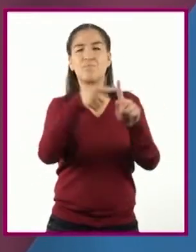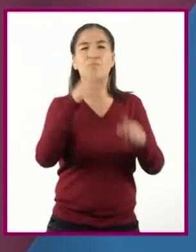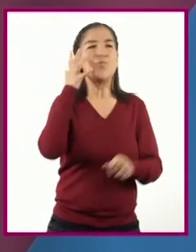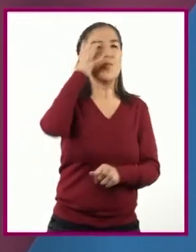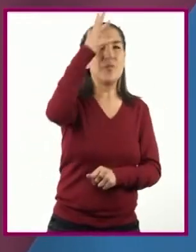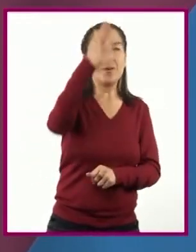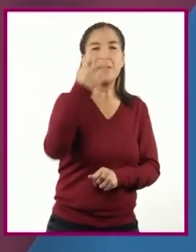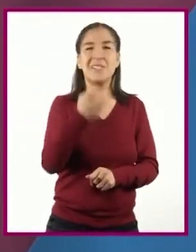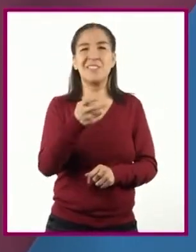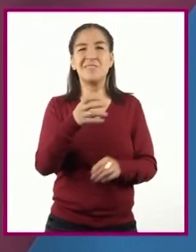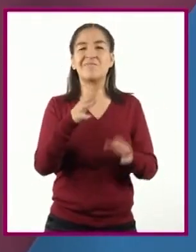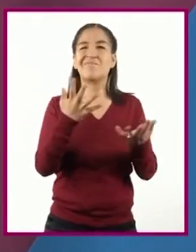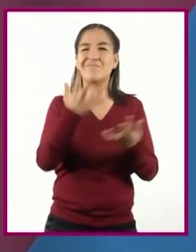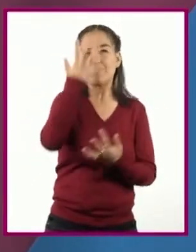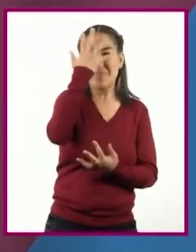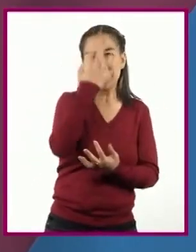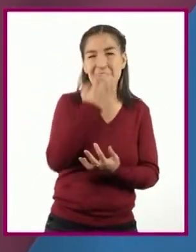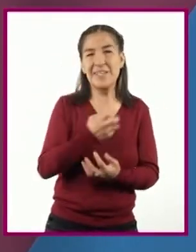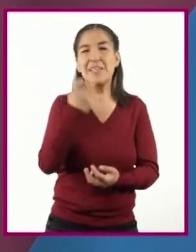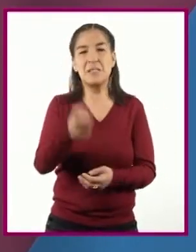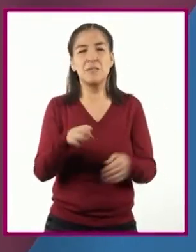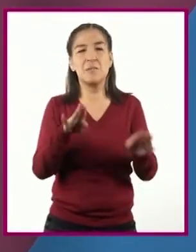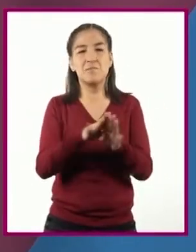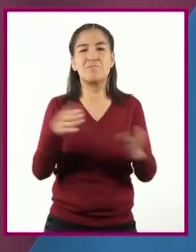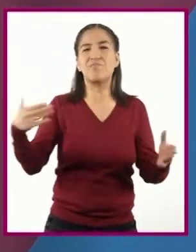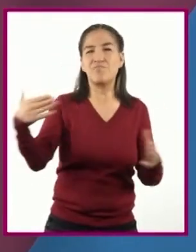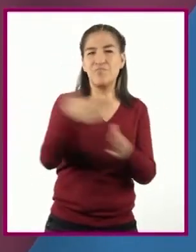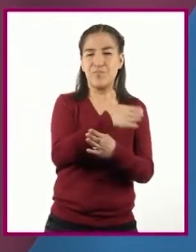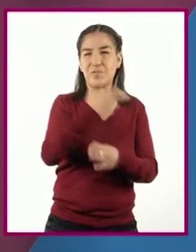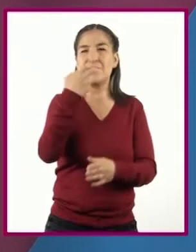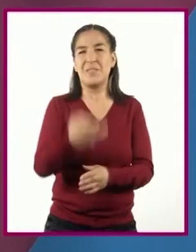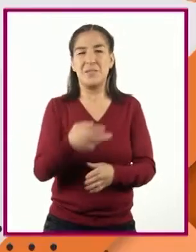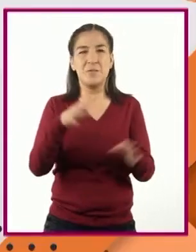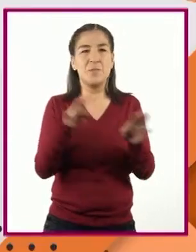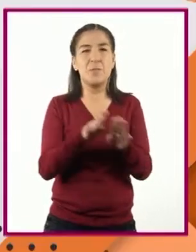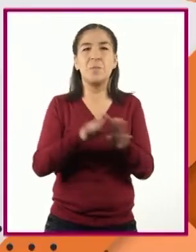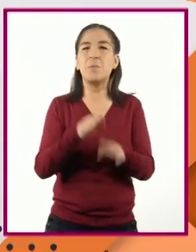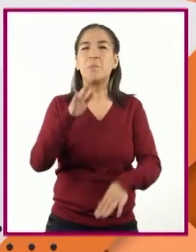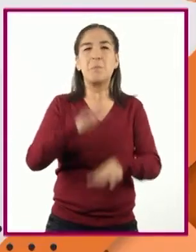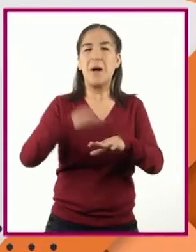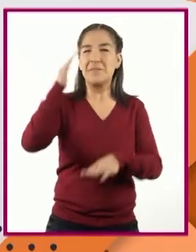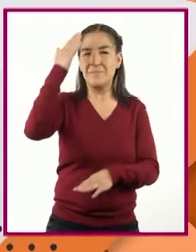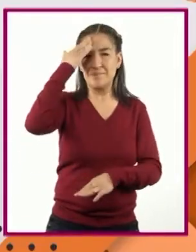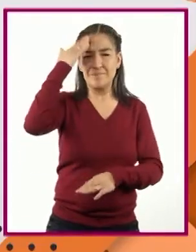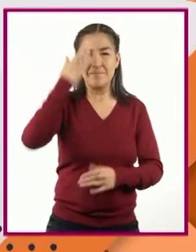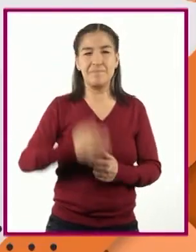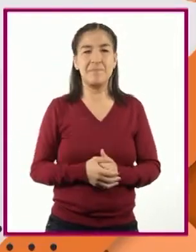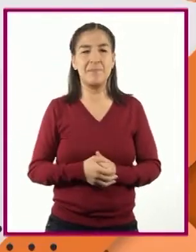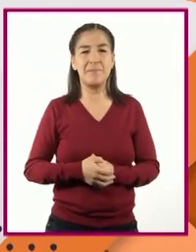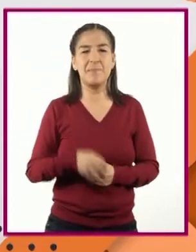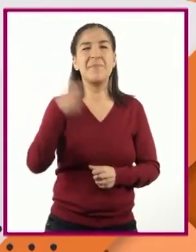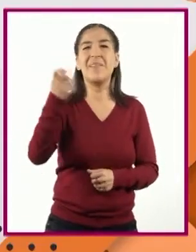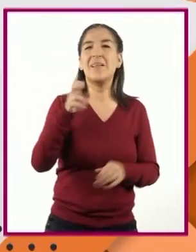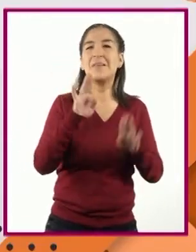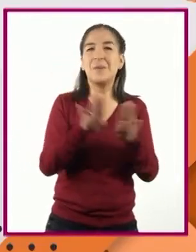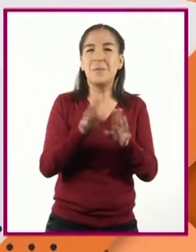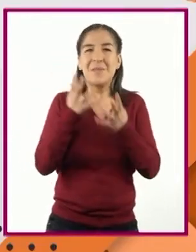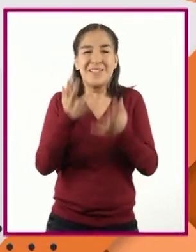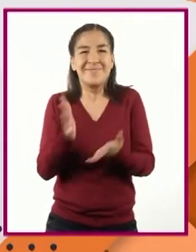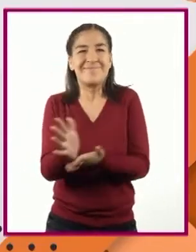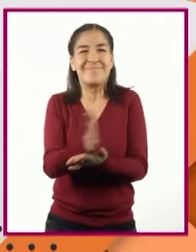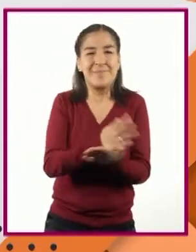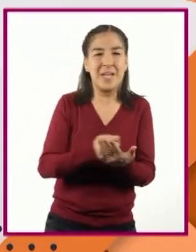se hizo añicos ante el atropello de su naciente soberanía. Como puede verse, el deseo explícito de